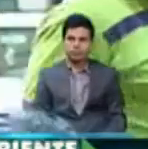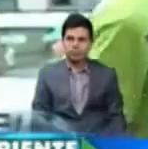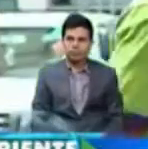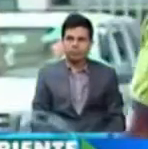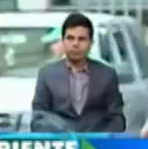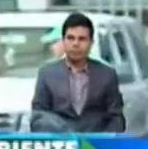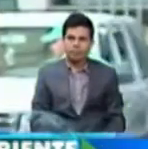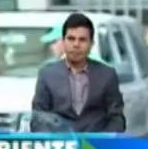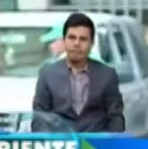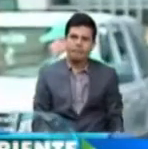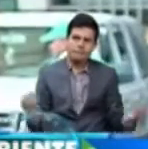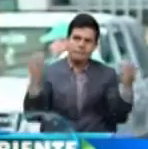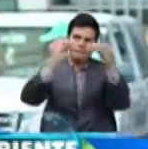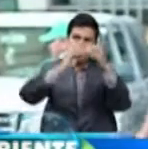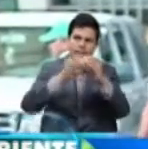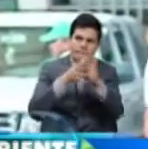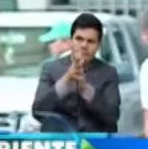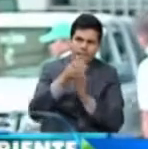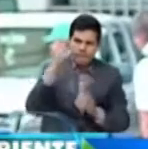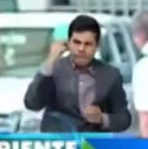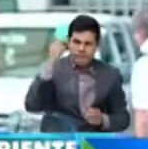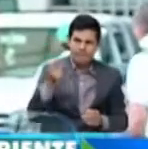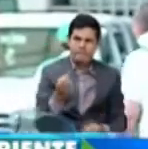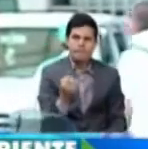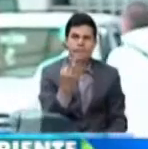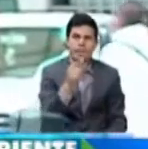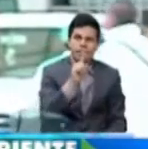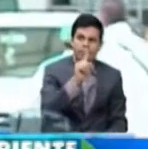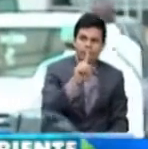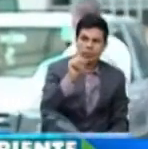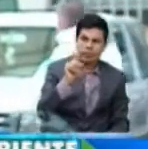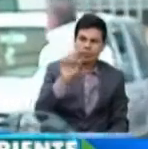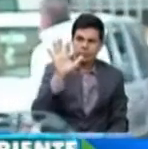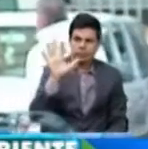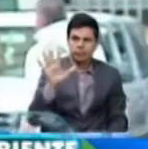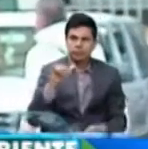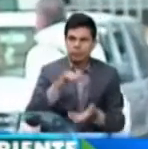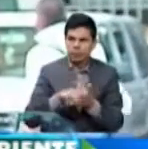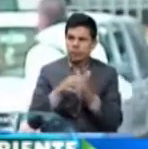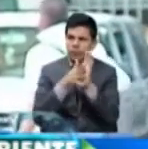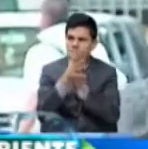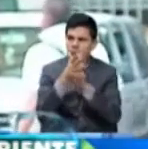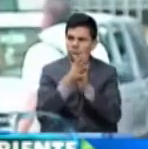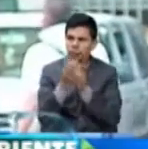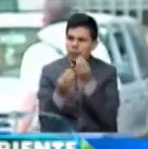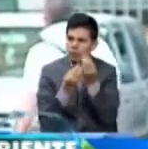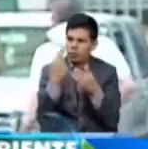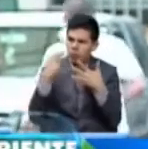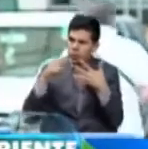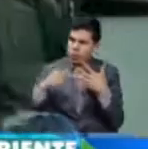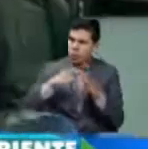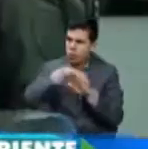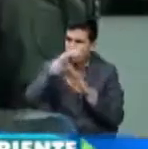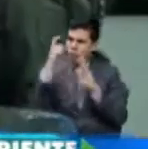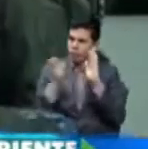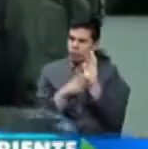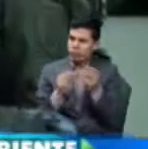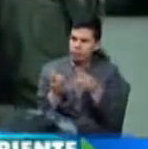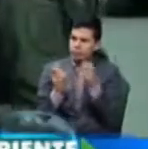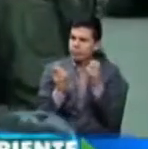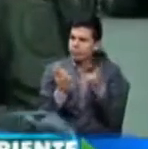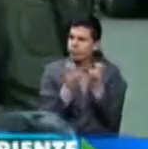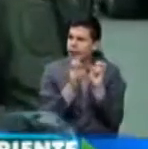Bien, pues además de la ya tradicional línea 165 que tiene la comunidad para denunciar esta clase de extorsiones, también la